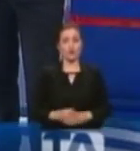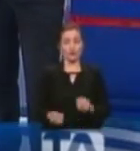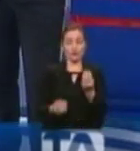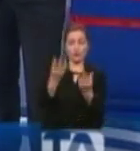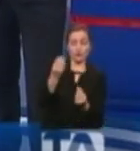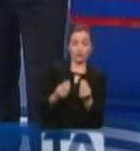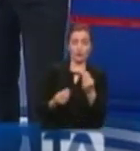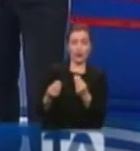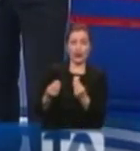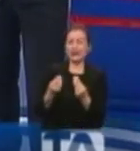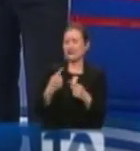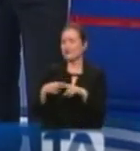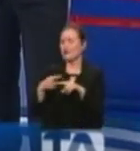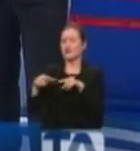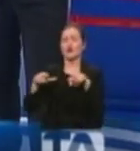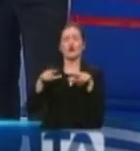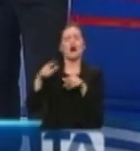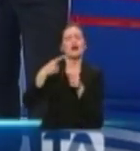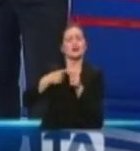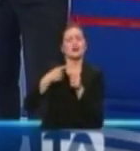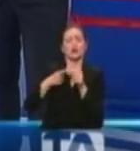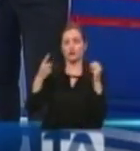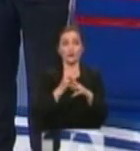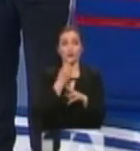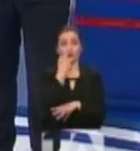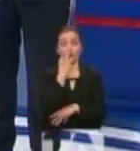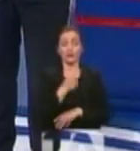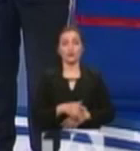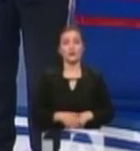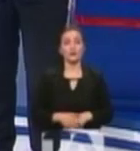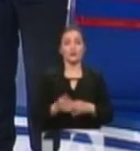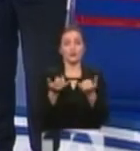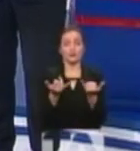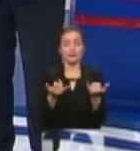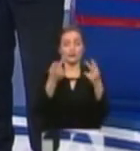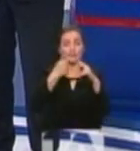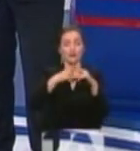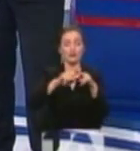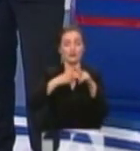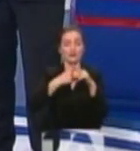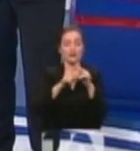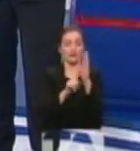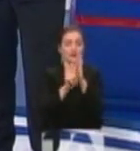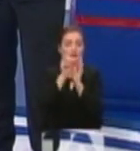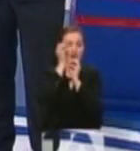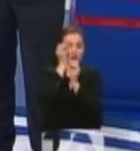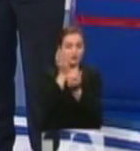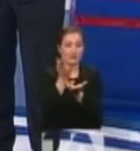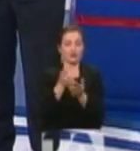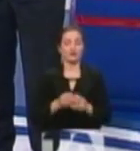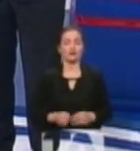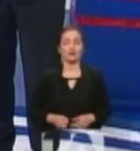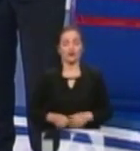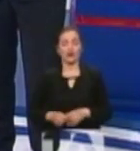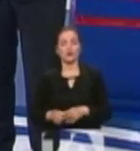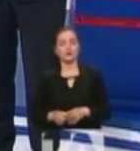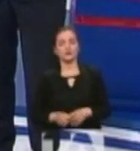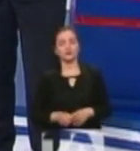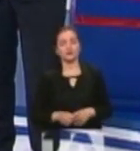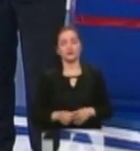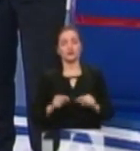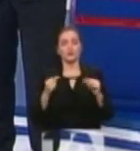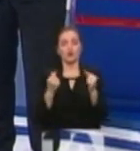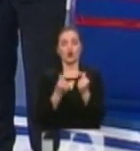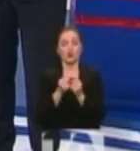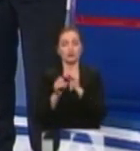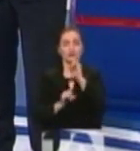pudieron observar desde varios sectores de la capital. Vamos a empezar con el desarrollo de la información. Le contamos que una supuesta